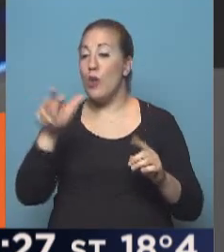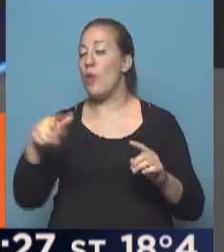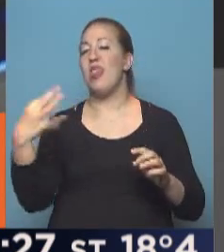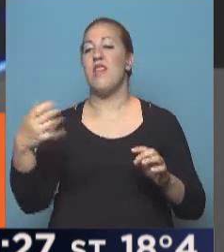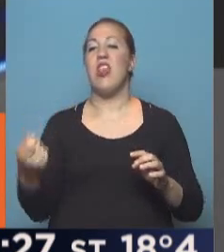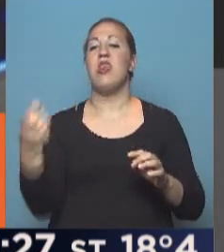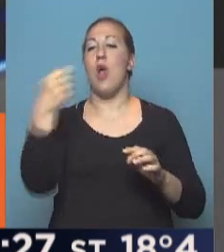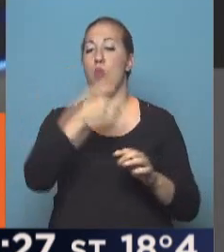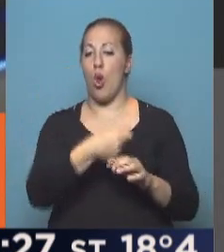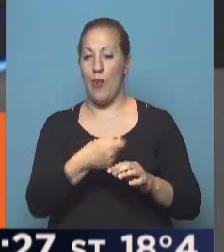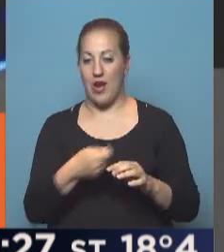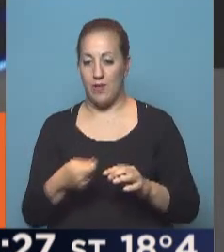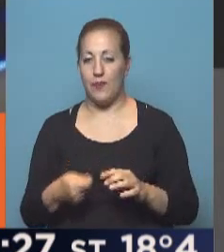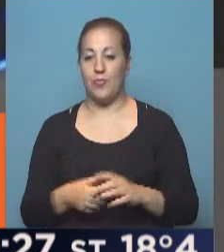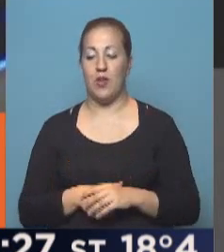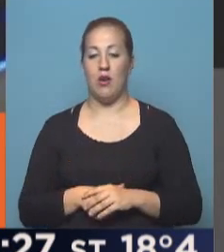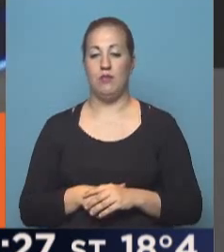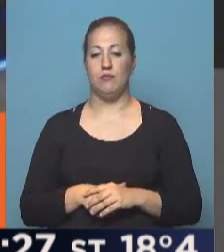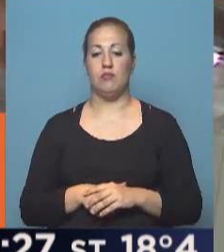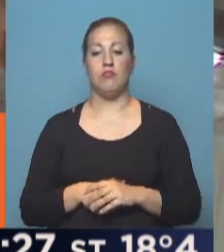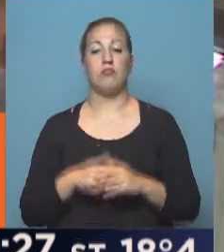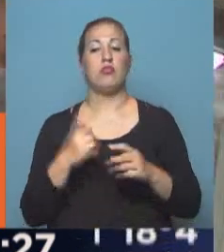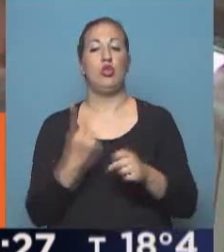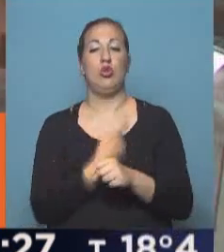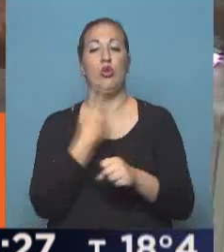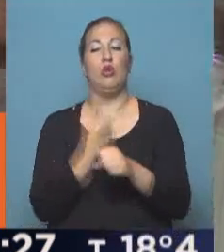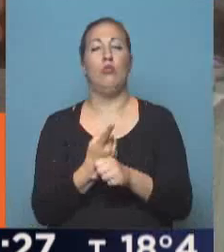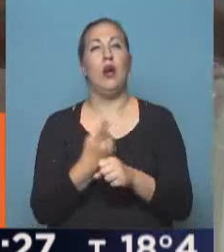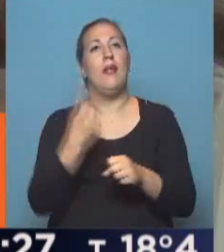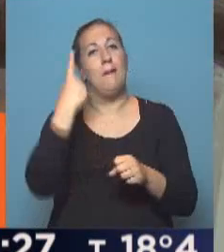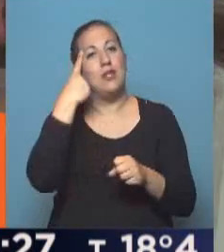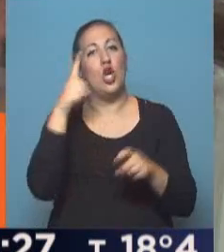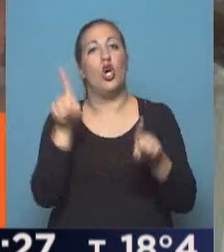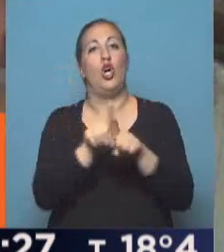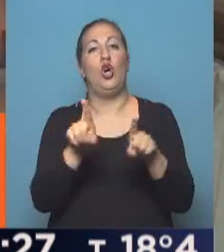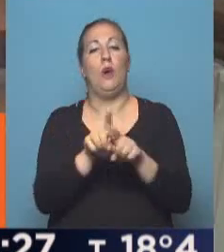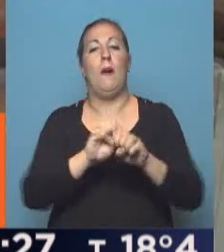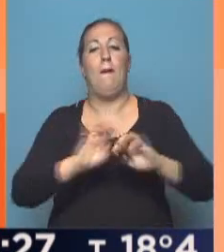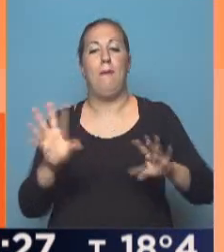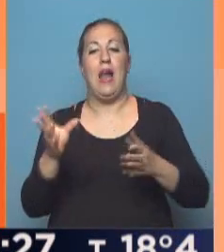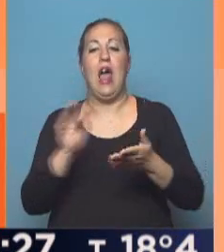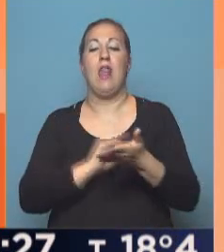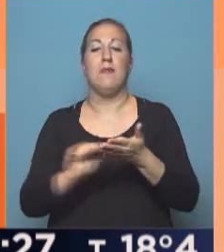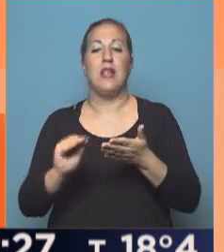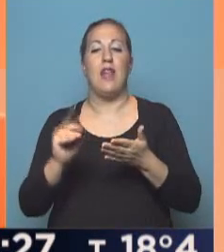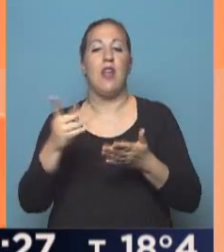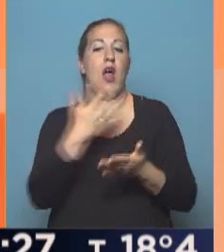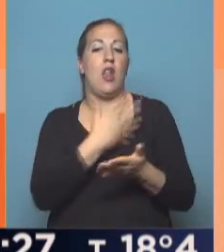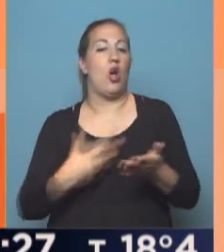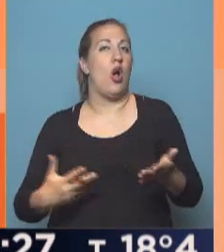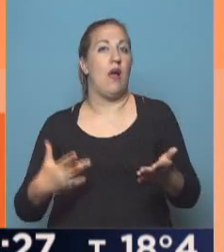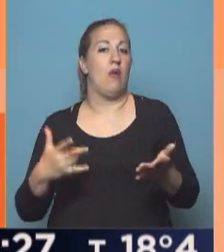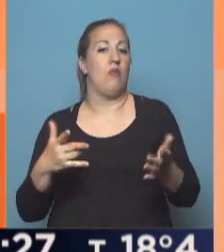durante este tiempo y no se puede interpretar como como un error del administrativo del estado y que ella